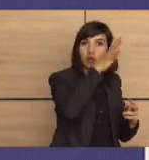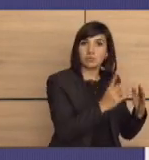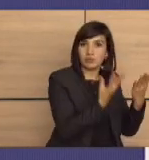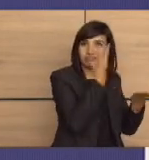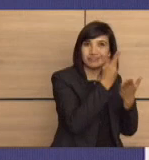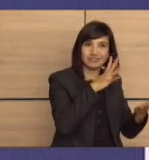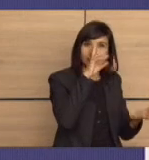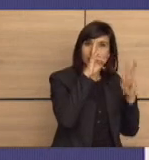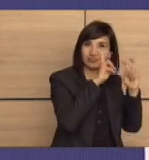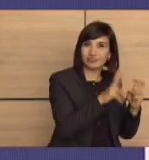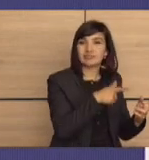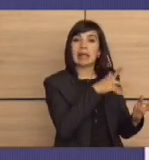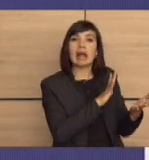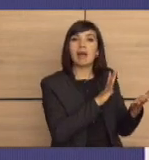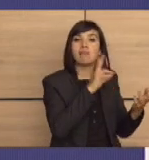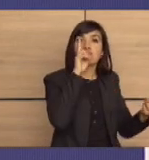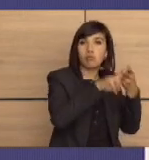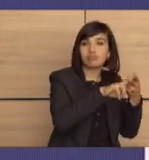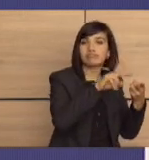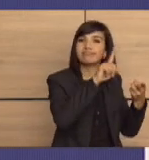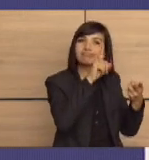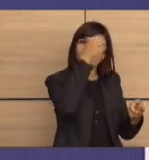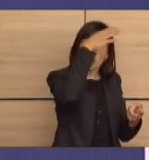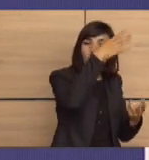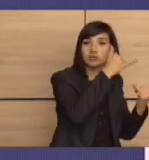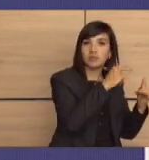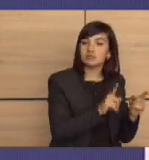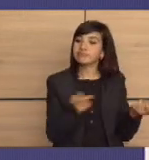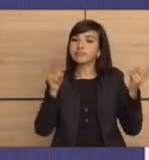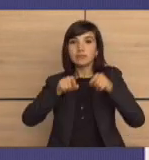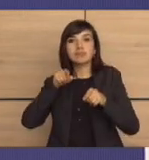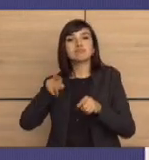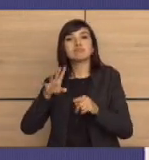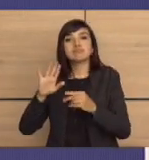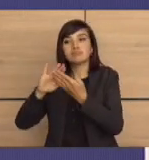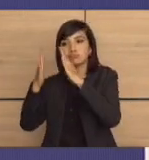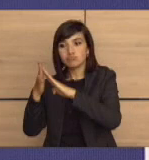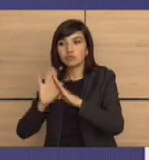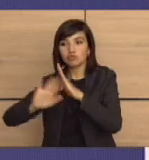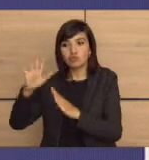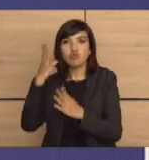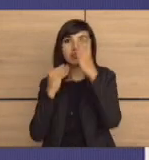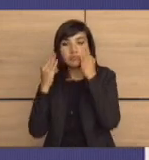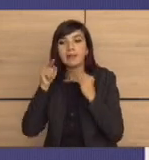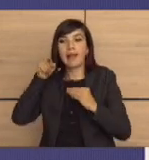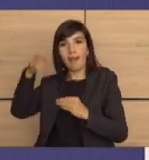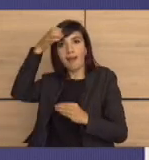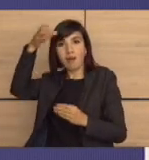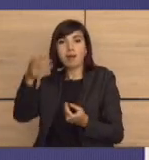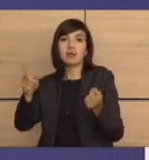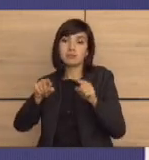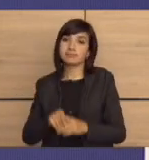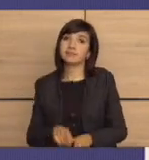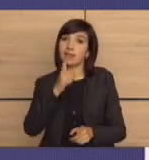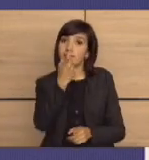muy en cuenta, escuchar también, yo digamos que en el decreto no quedó específicamente que un integrante